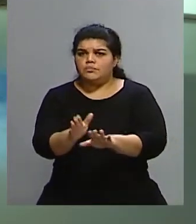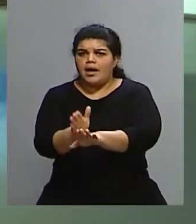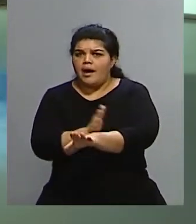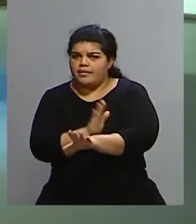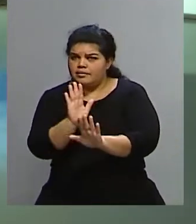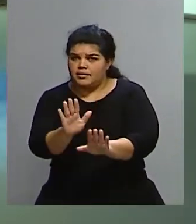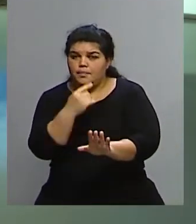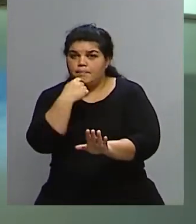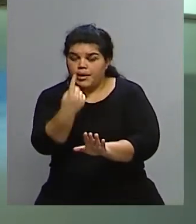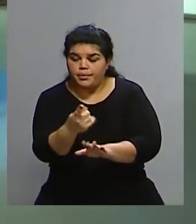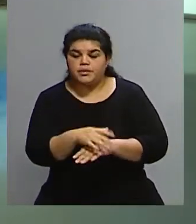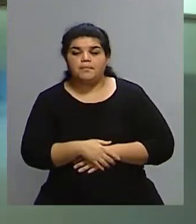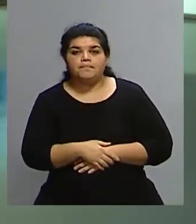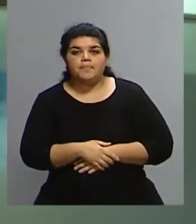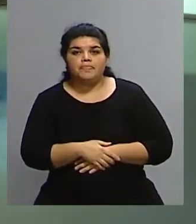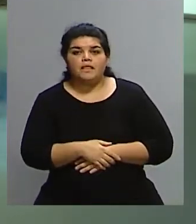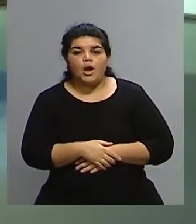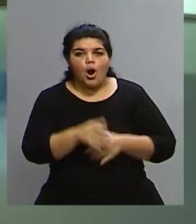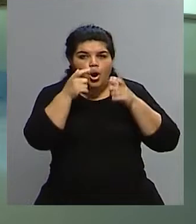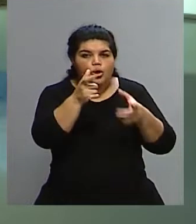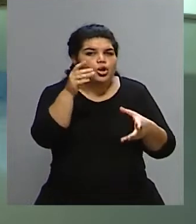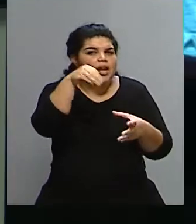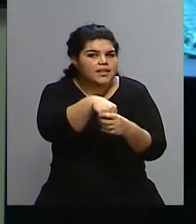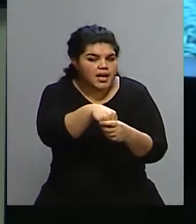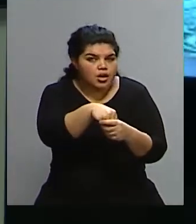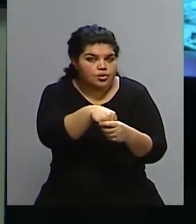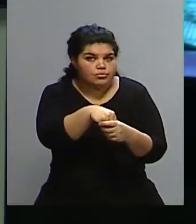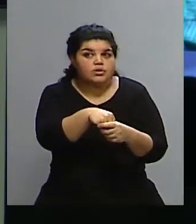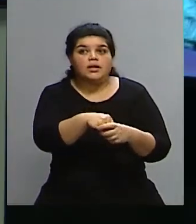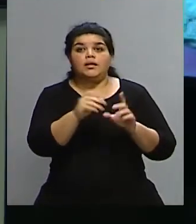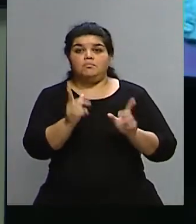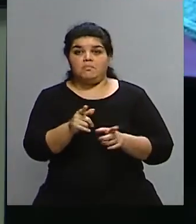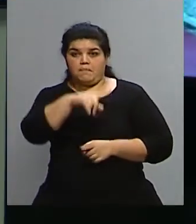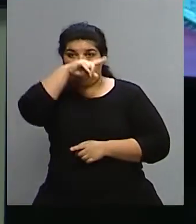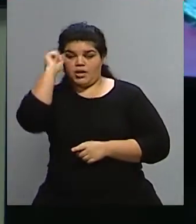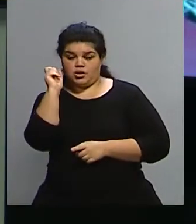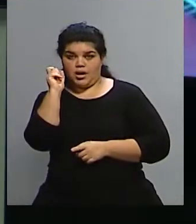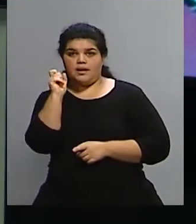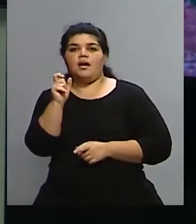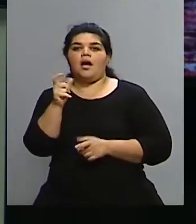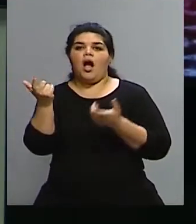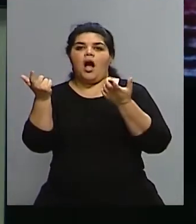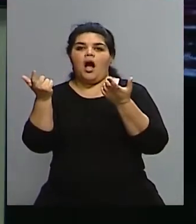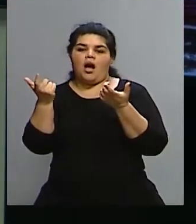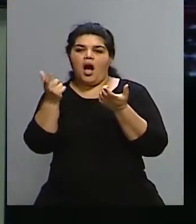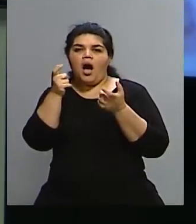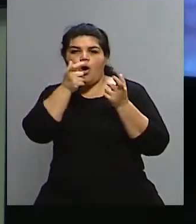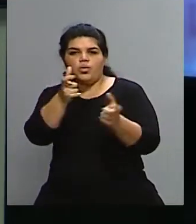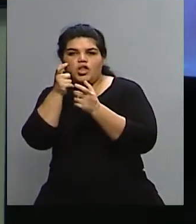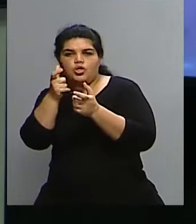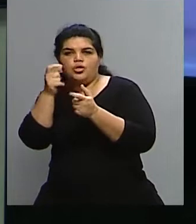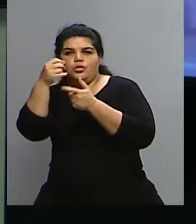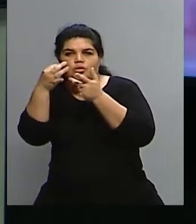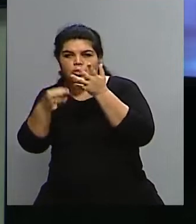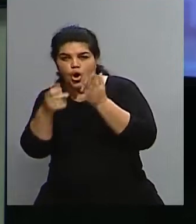quería poner que en la Nación tenemos un órgano de control externo, que es la Auditoría General de la Nación, que funciona dentro de